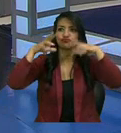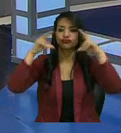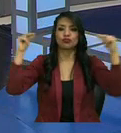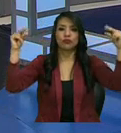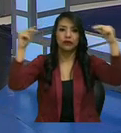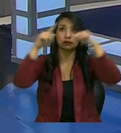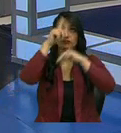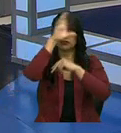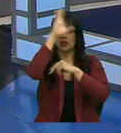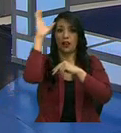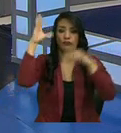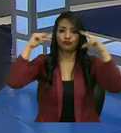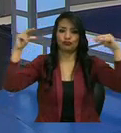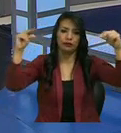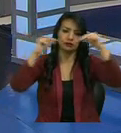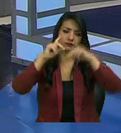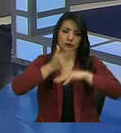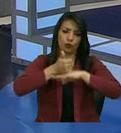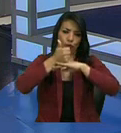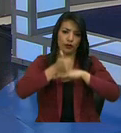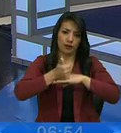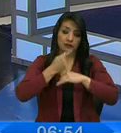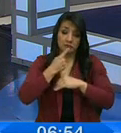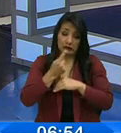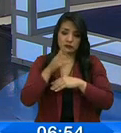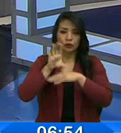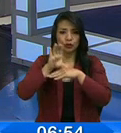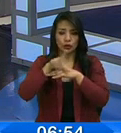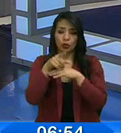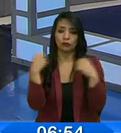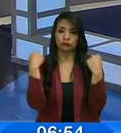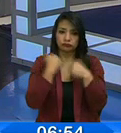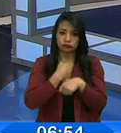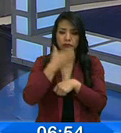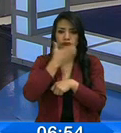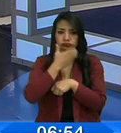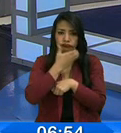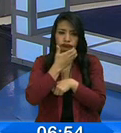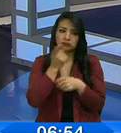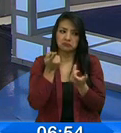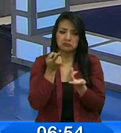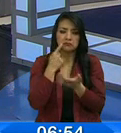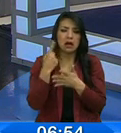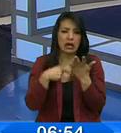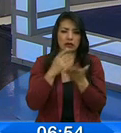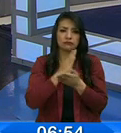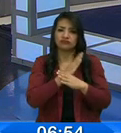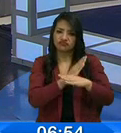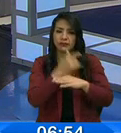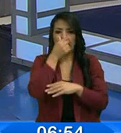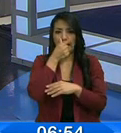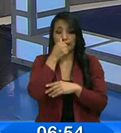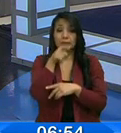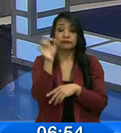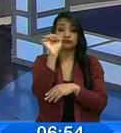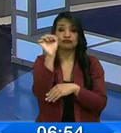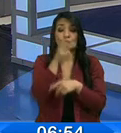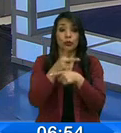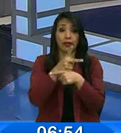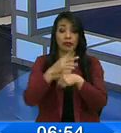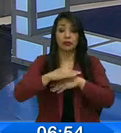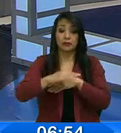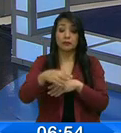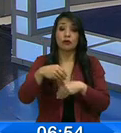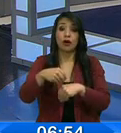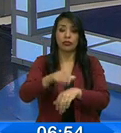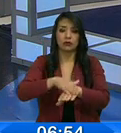acuerdo a lo que dicen las autoridades. Así es, así que por favor salga bastante abrigado para que no pesque un resfriado y por supuesto maneje con cuidado, pues las vías están mojadas y